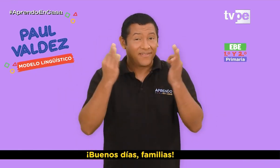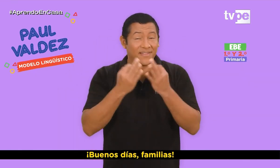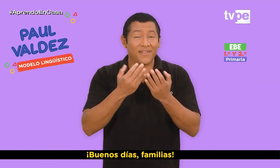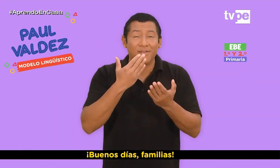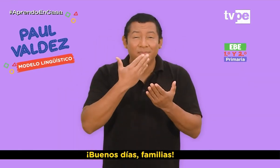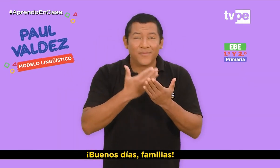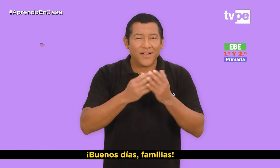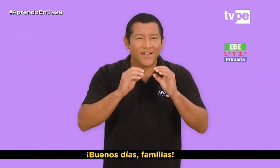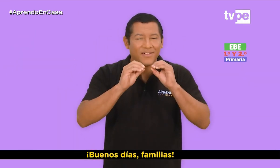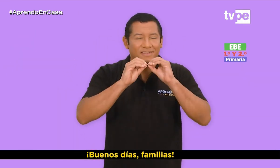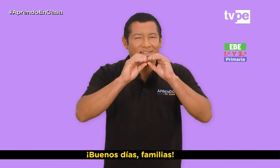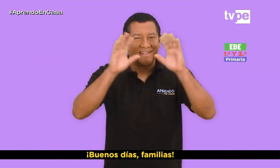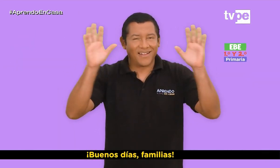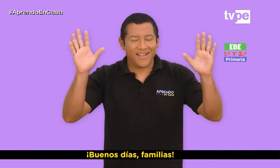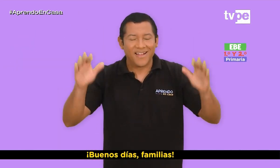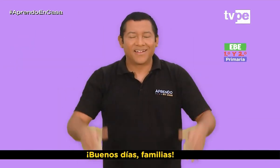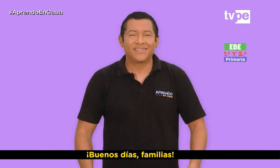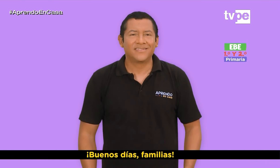¡Buenos días, familias!